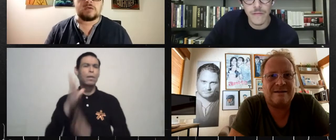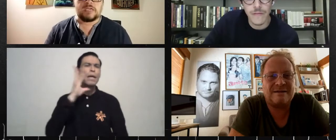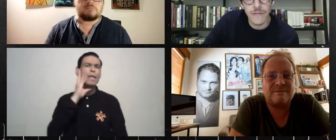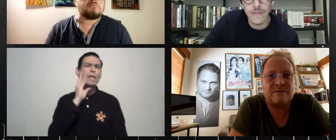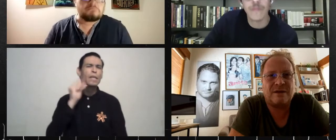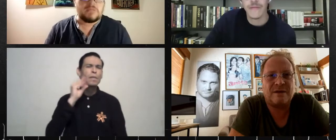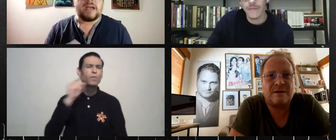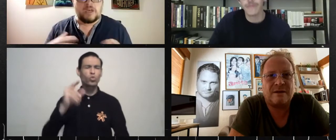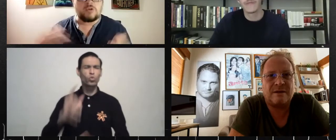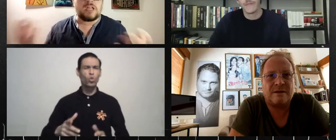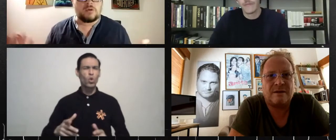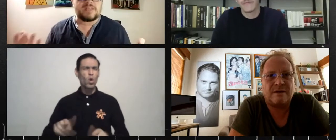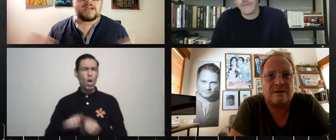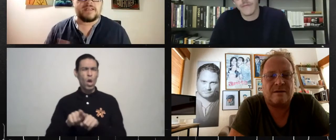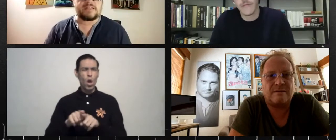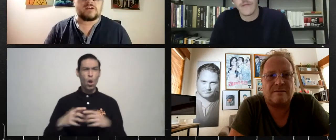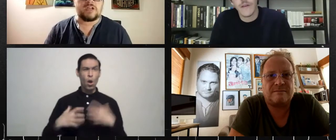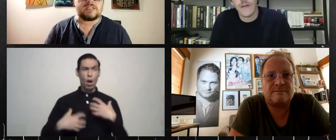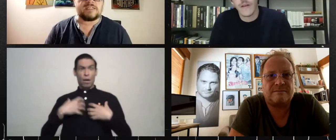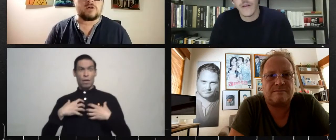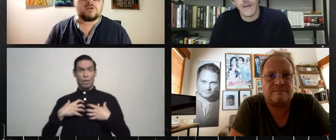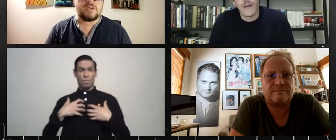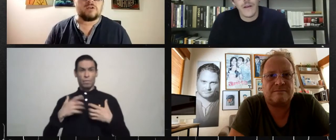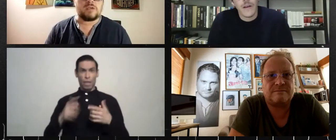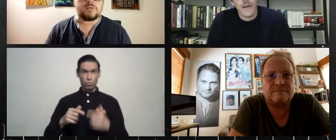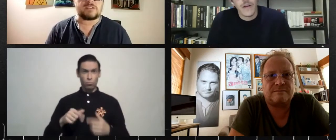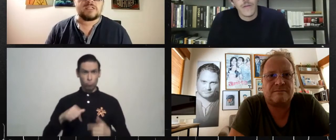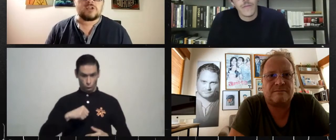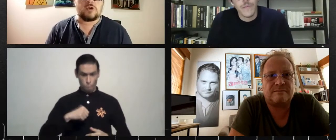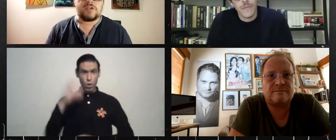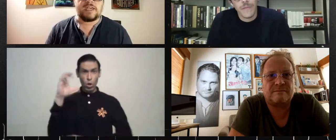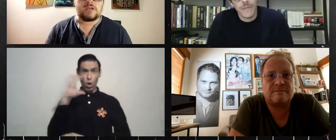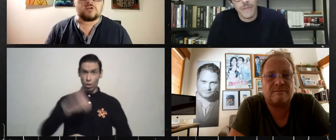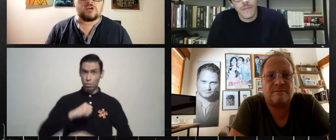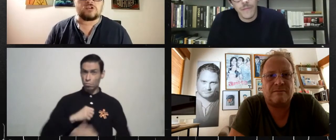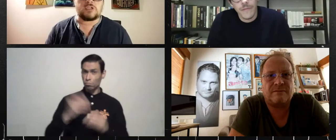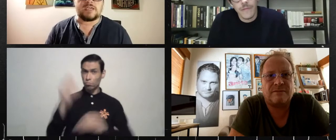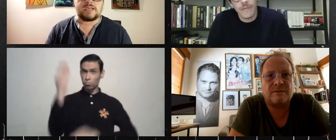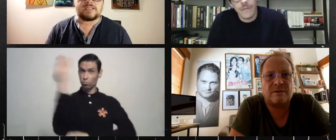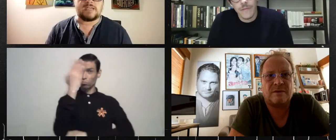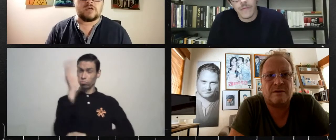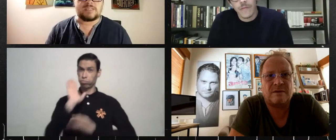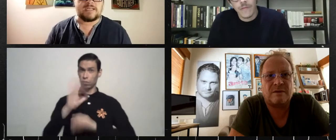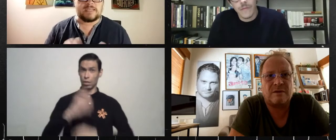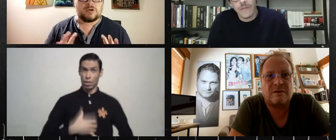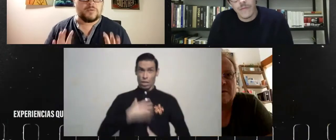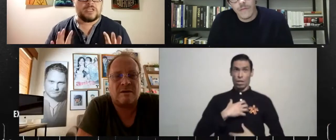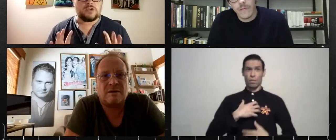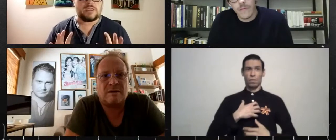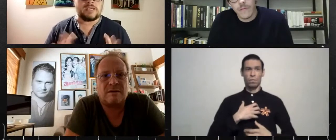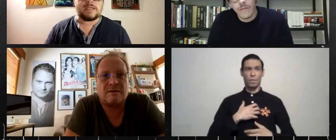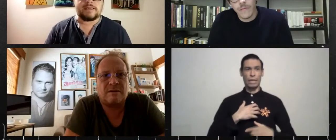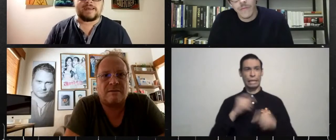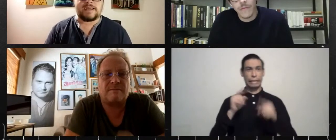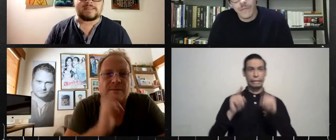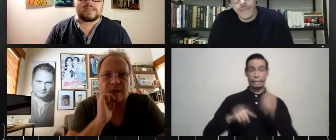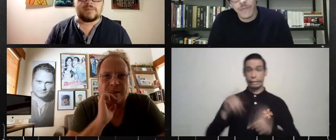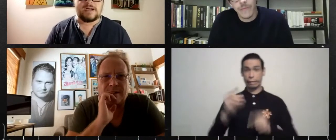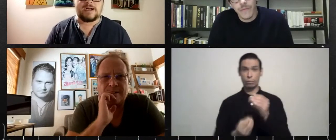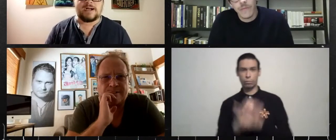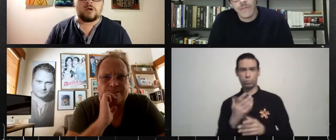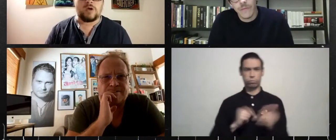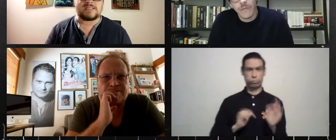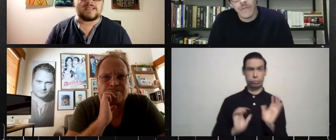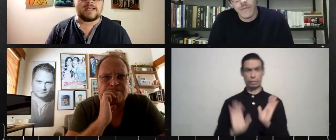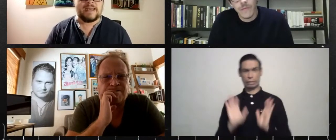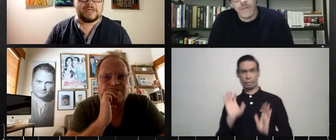terror. Hay algunos largometrajes de terror en el cine colombiano que pues todavía hay algunos realizadores que le tienen un poquito de